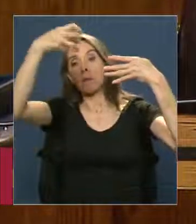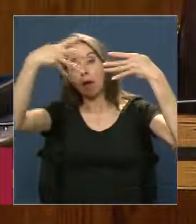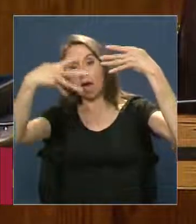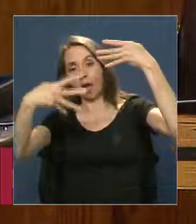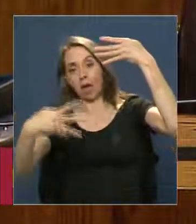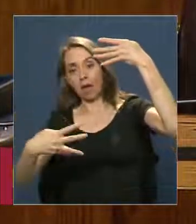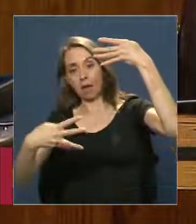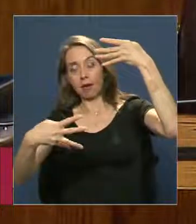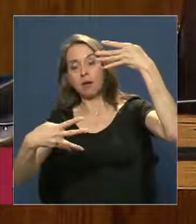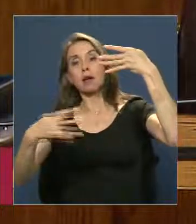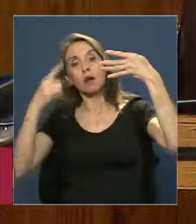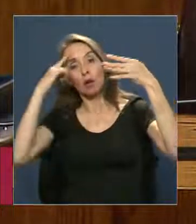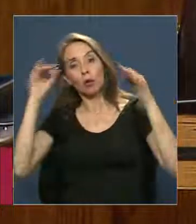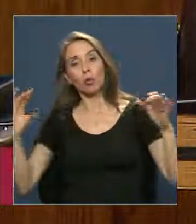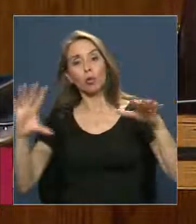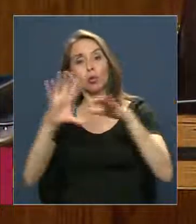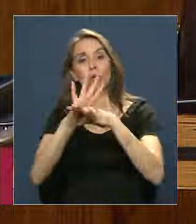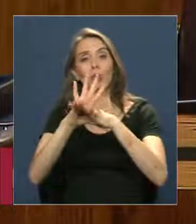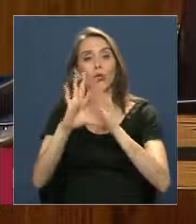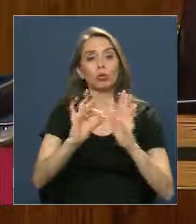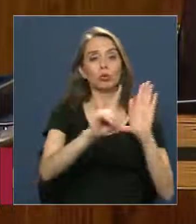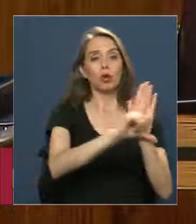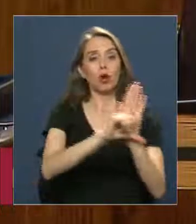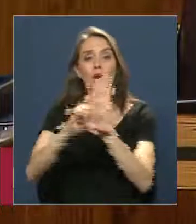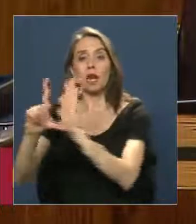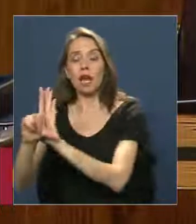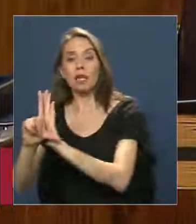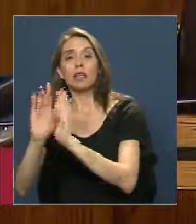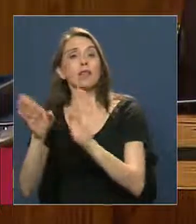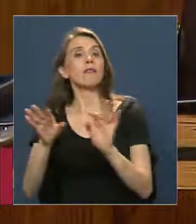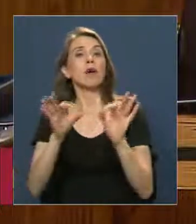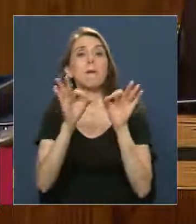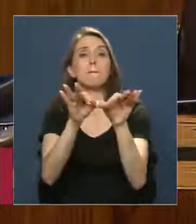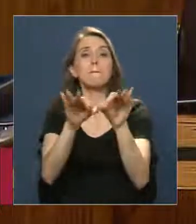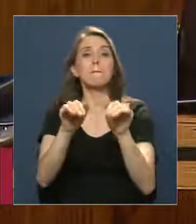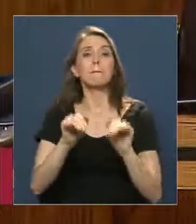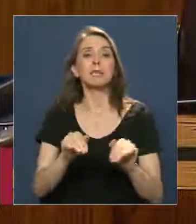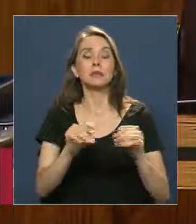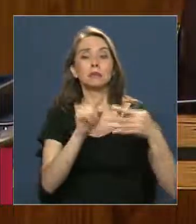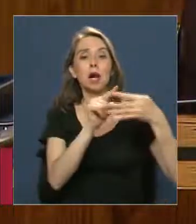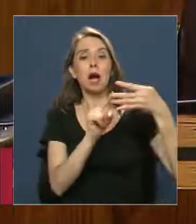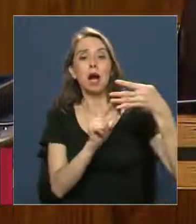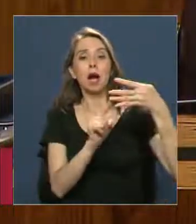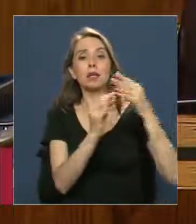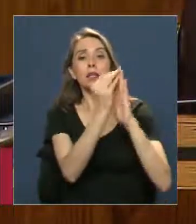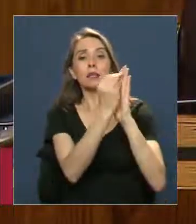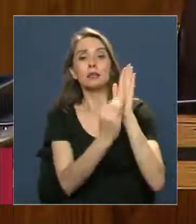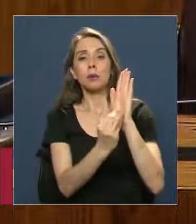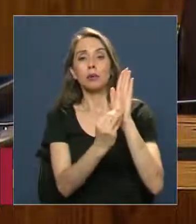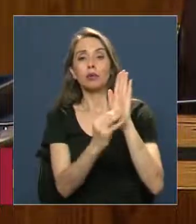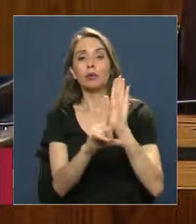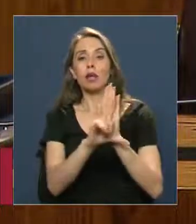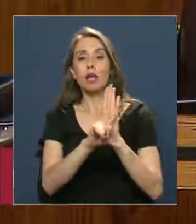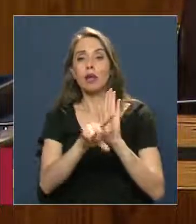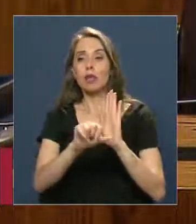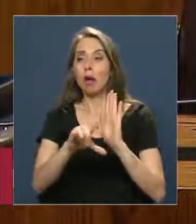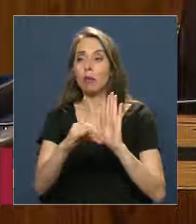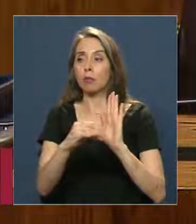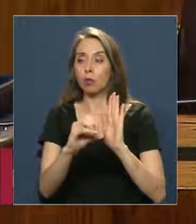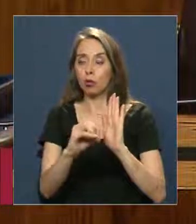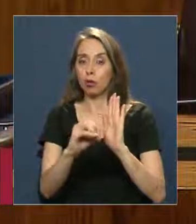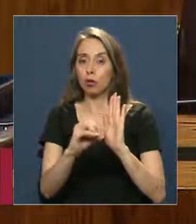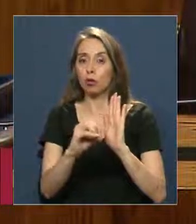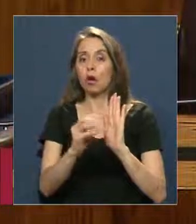de coherencia legislativa deberíamos mantener aquellas categorías de la ley Zamudio, que